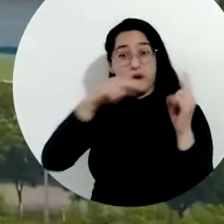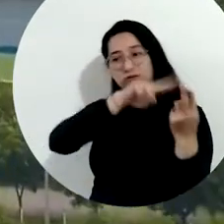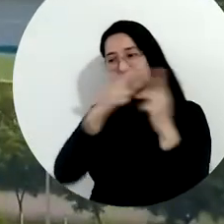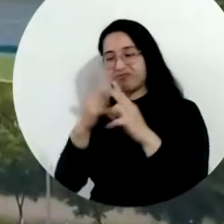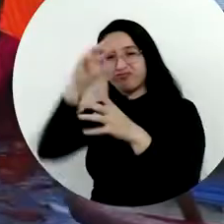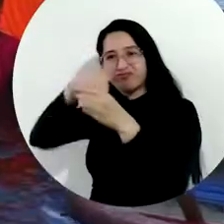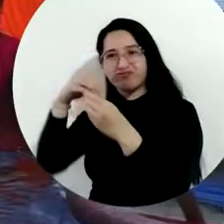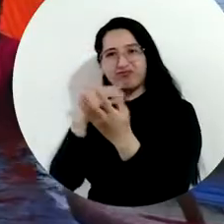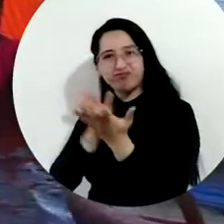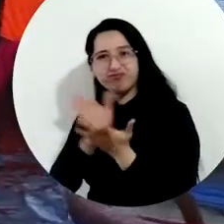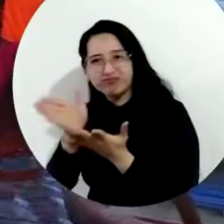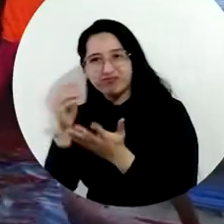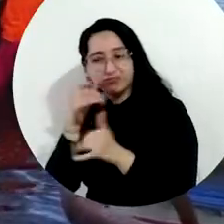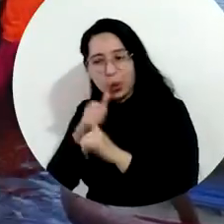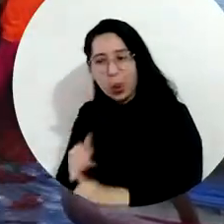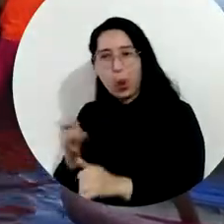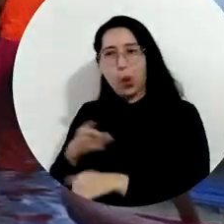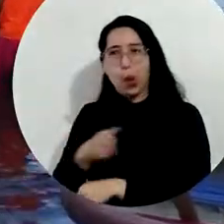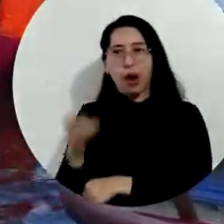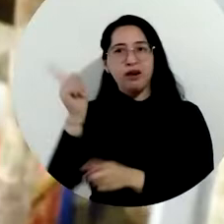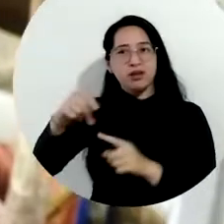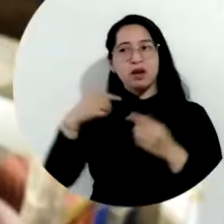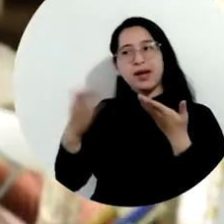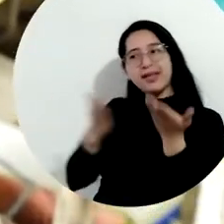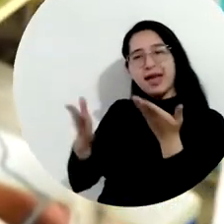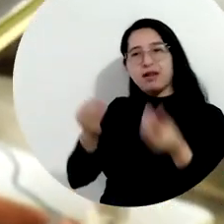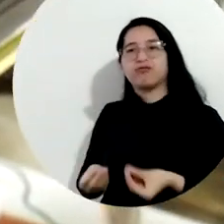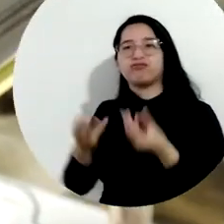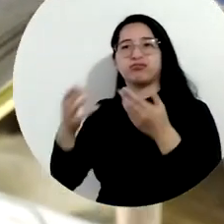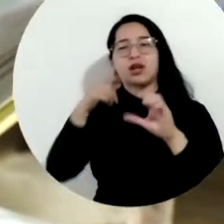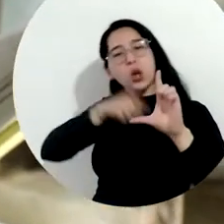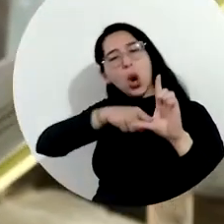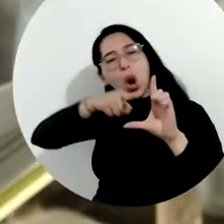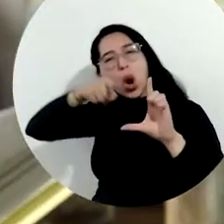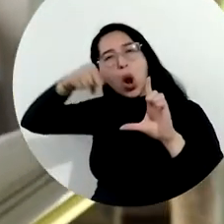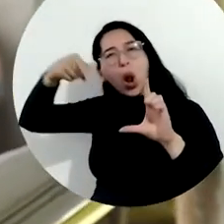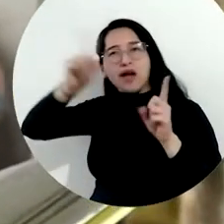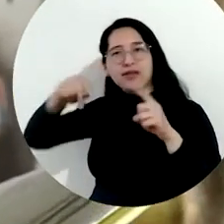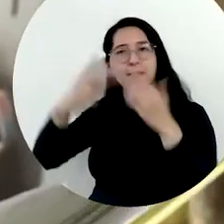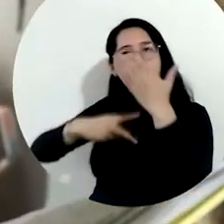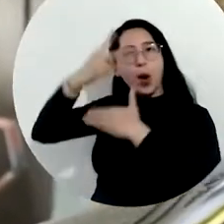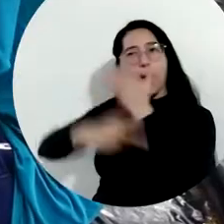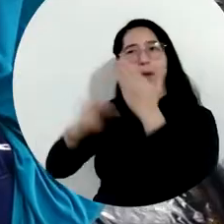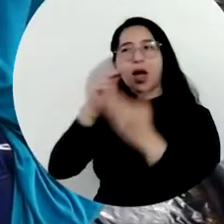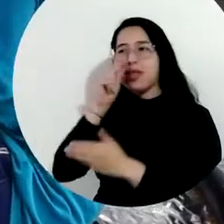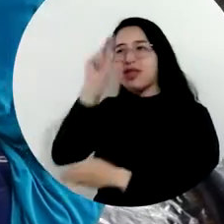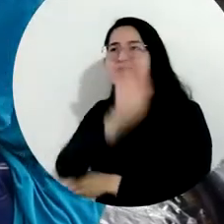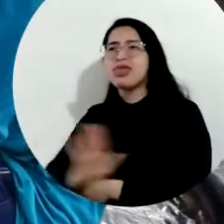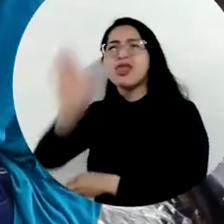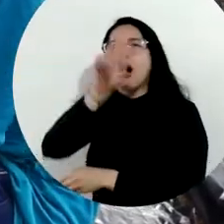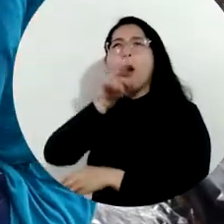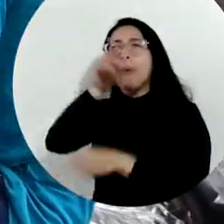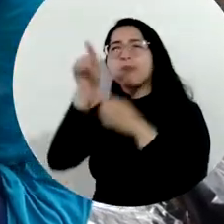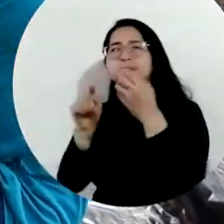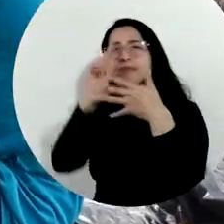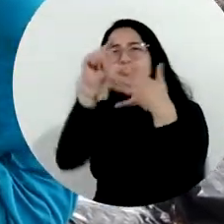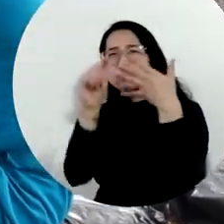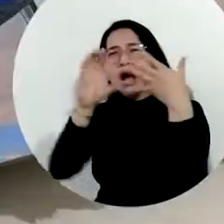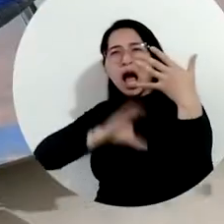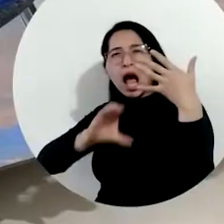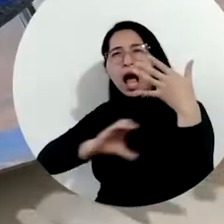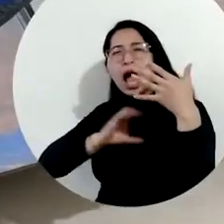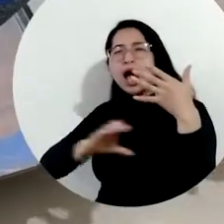su programa de ingeniería pesquera, ha contribuido a la consolidación del Servicio Estadístico Pesquero Colombiano, un proyecto de cobertura nacional donde